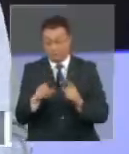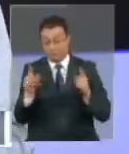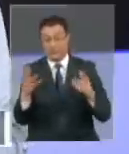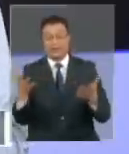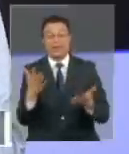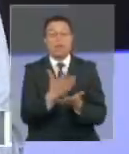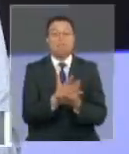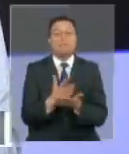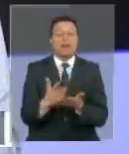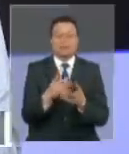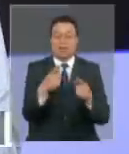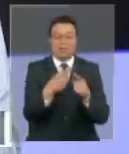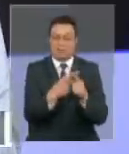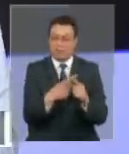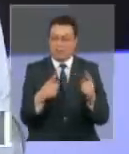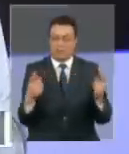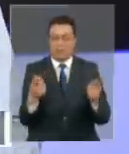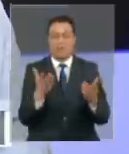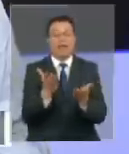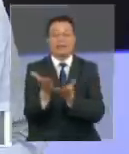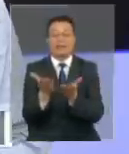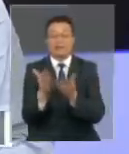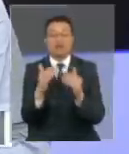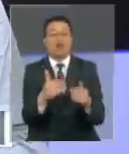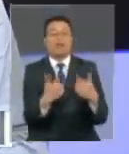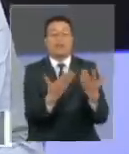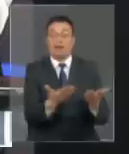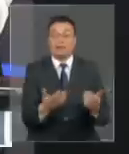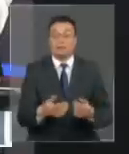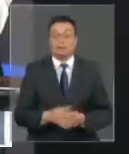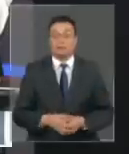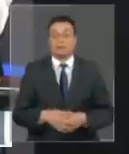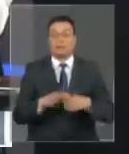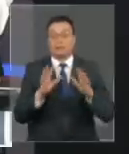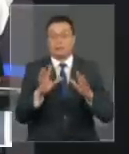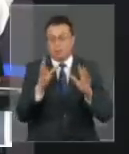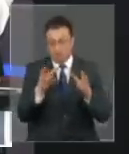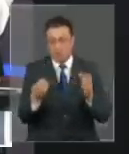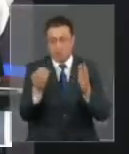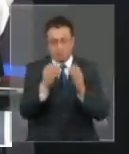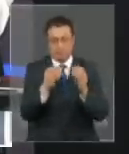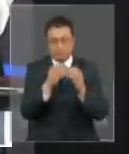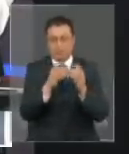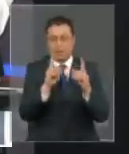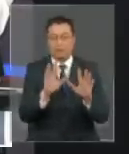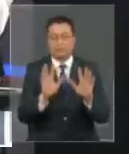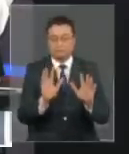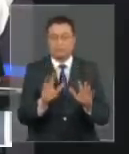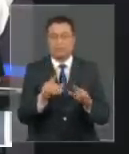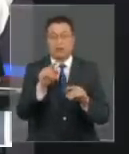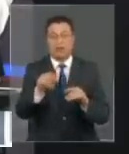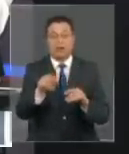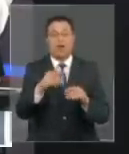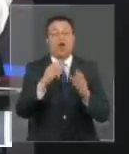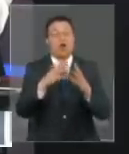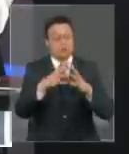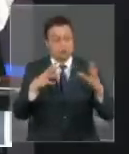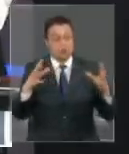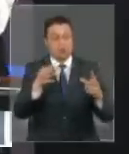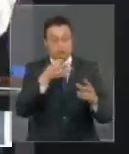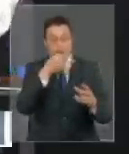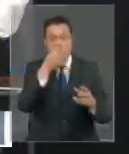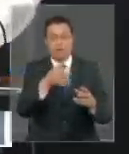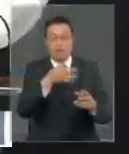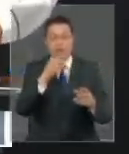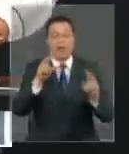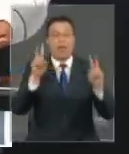que están pasando, los servicios que se están prestando. Pero Daniel, es que sumando esto para generar contexto, ¿eh? Porque muchos plantean que el